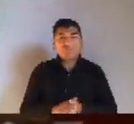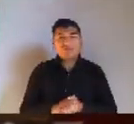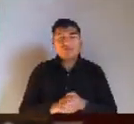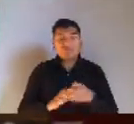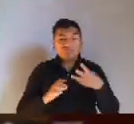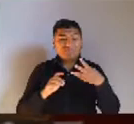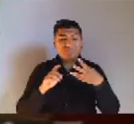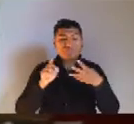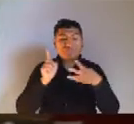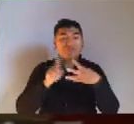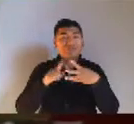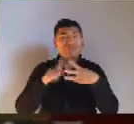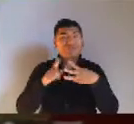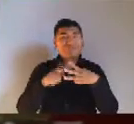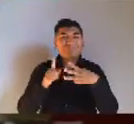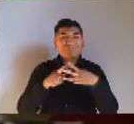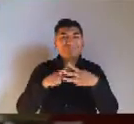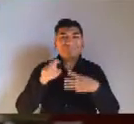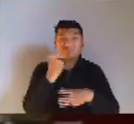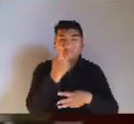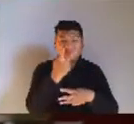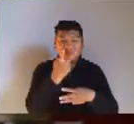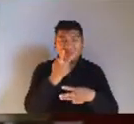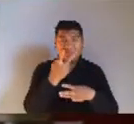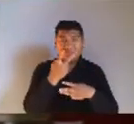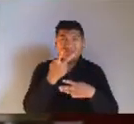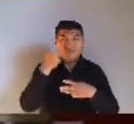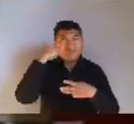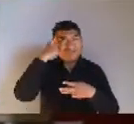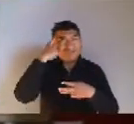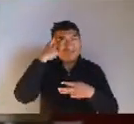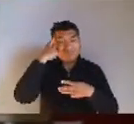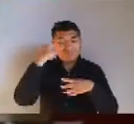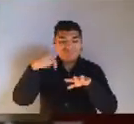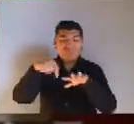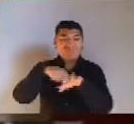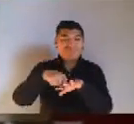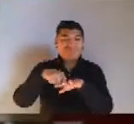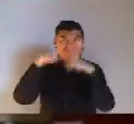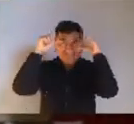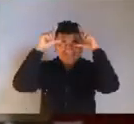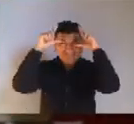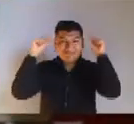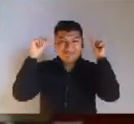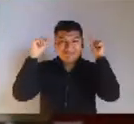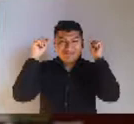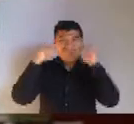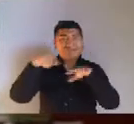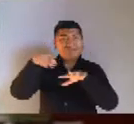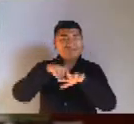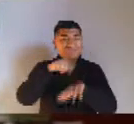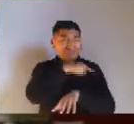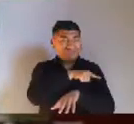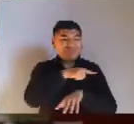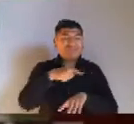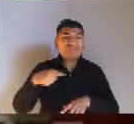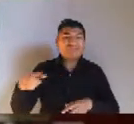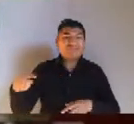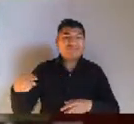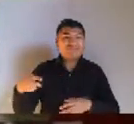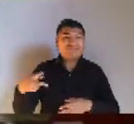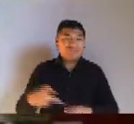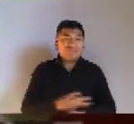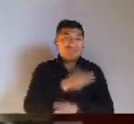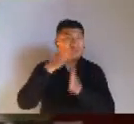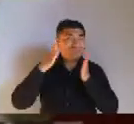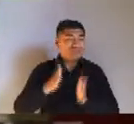Segunda cosa, queridos hermanos, pongámonos en las sandalias de Moisés, en las sandalias de ese pastor, en el corazón